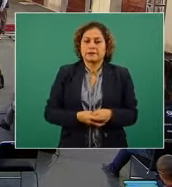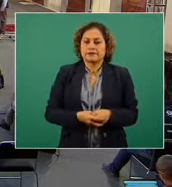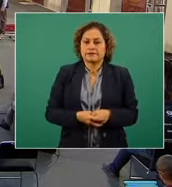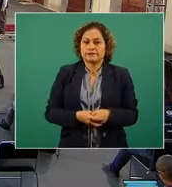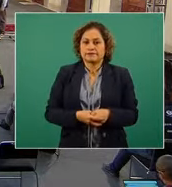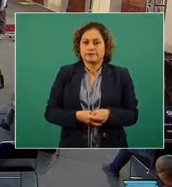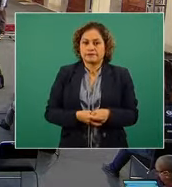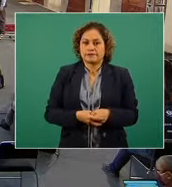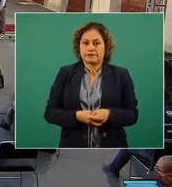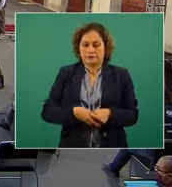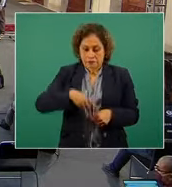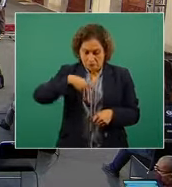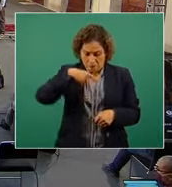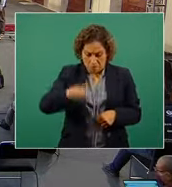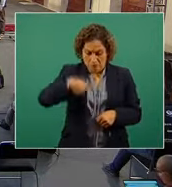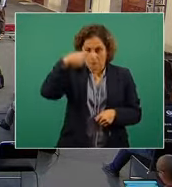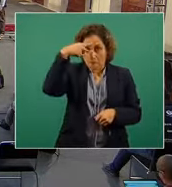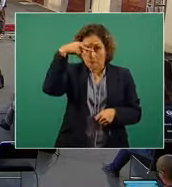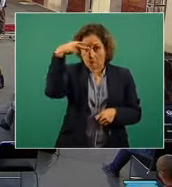mantenemos nuestra soberanía